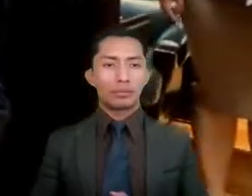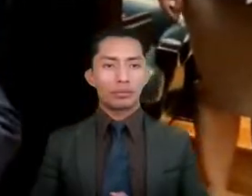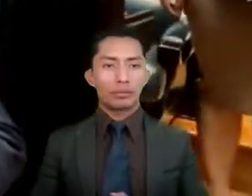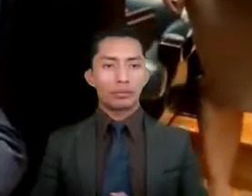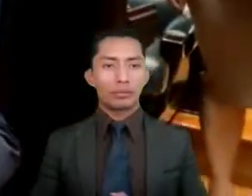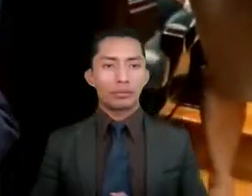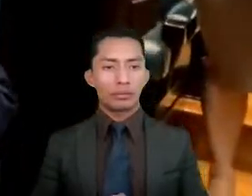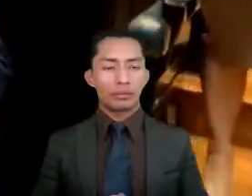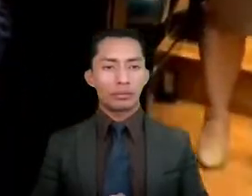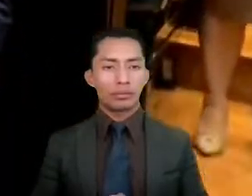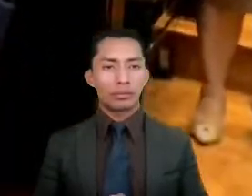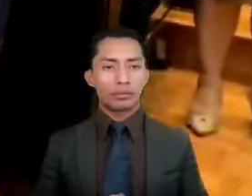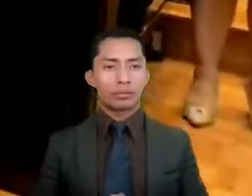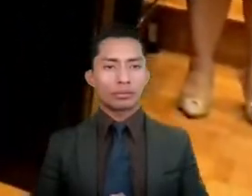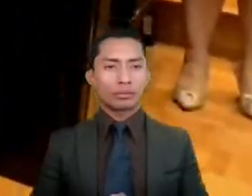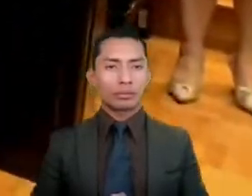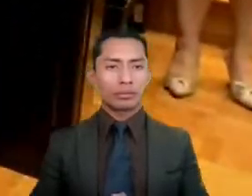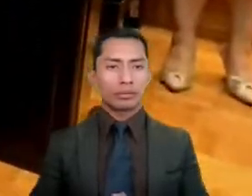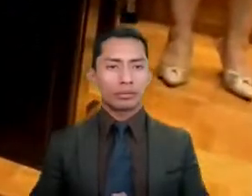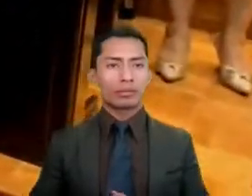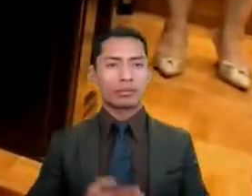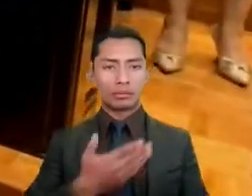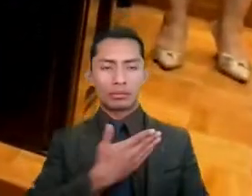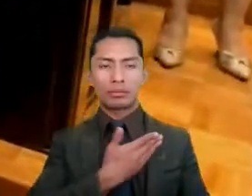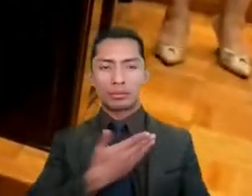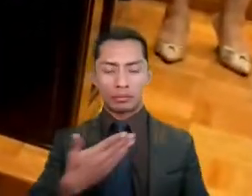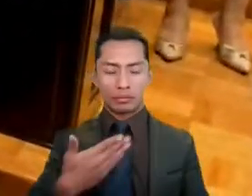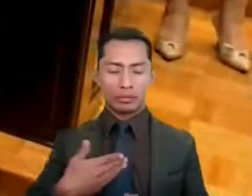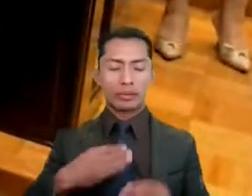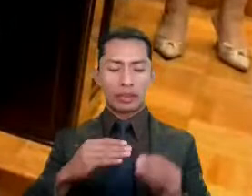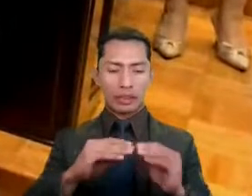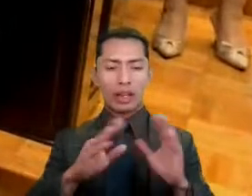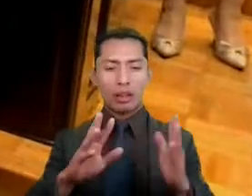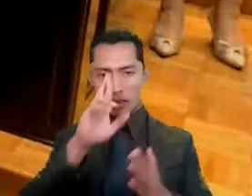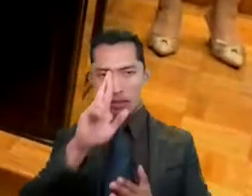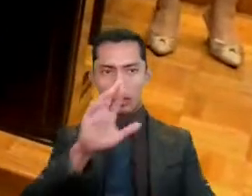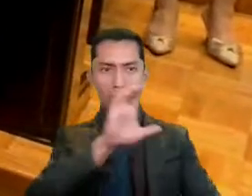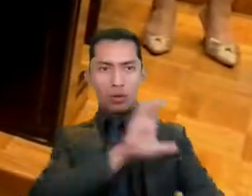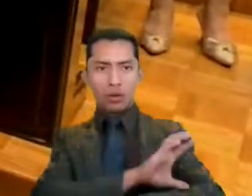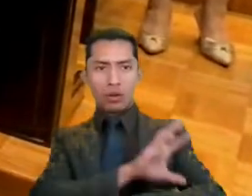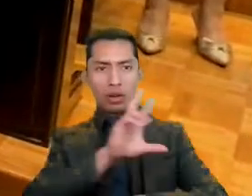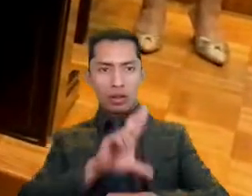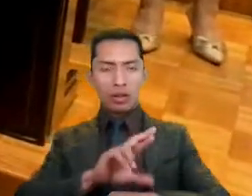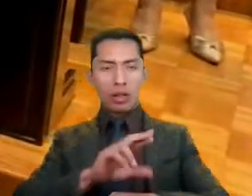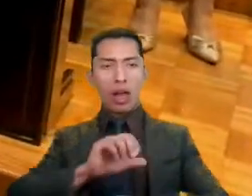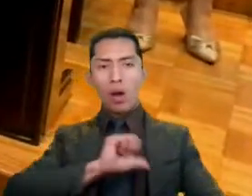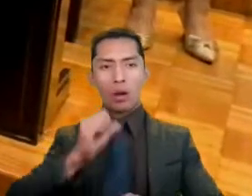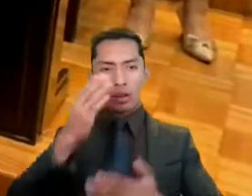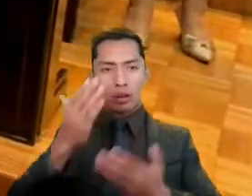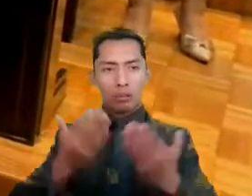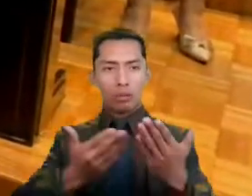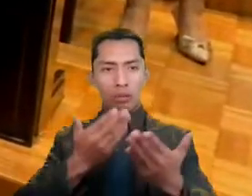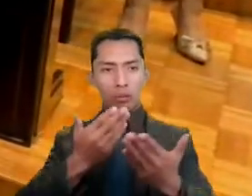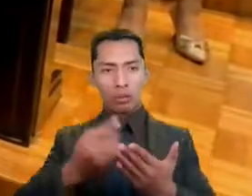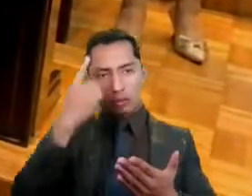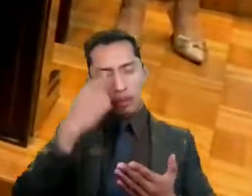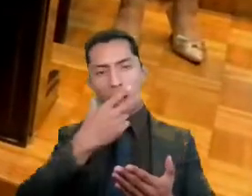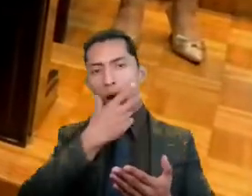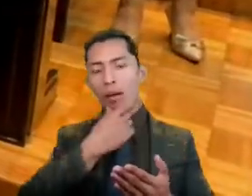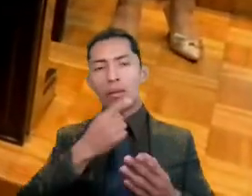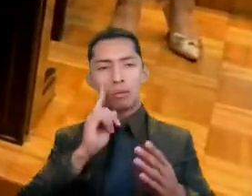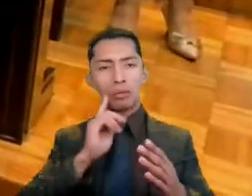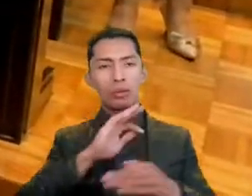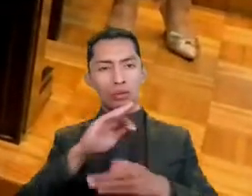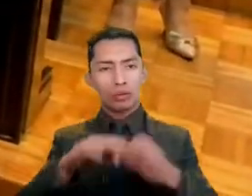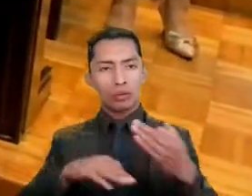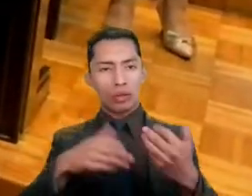Presidente, por supuesto que respaldamos la propuesta de nuestro coordinador. Haría yo una propuesta más inclusiva para todas y todos. Nos hemos dado cuenta aquí que el